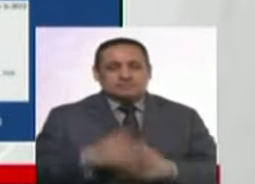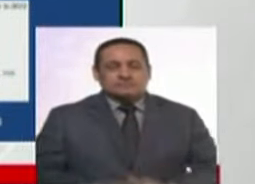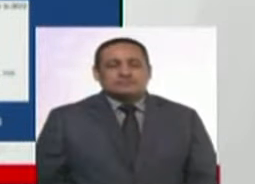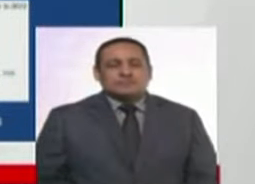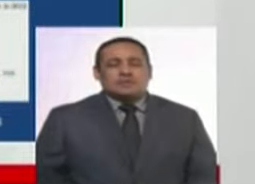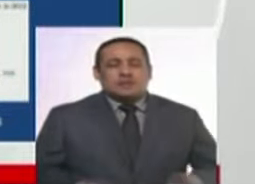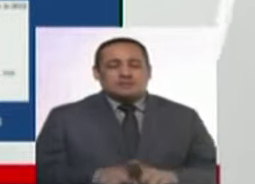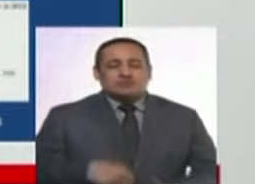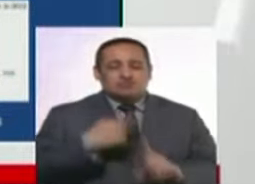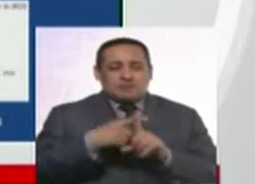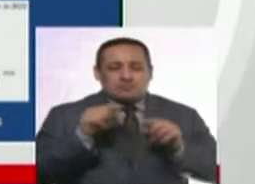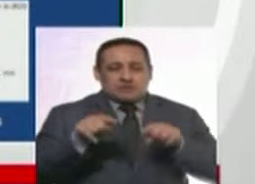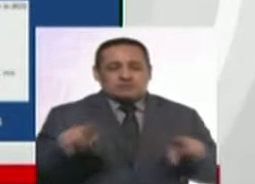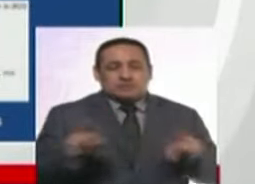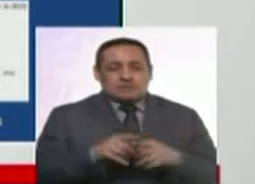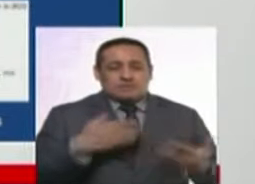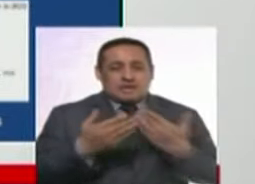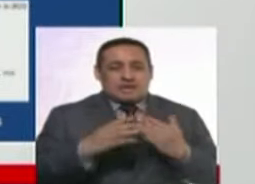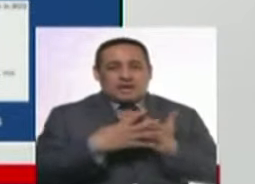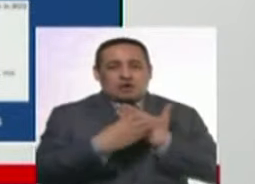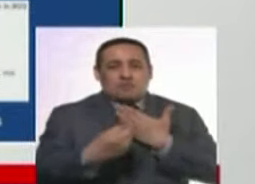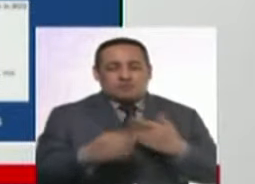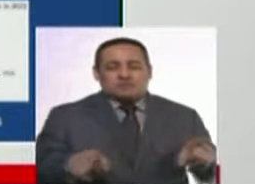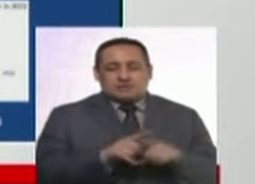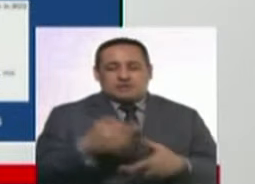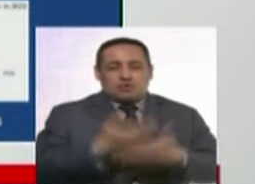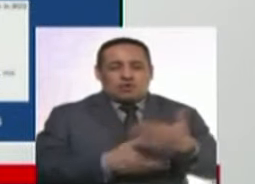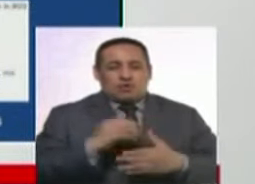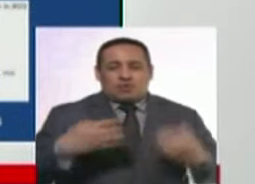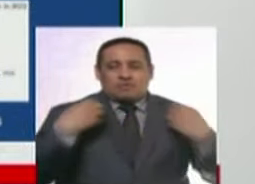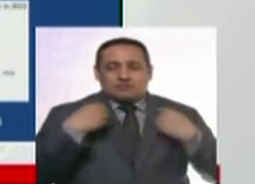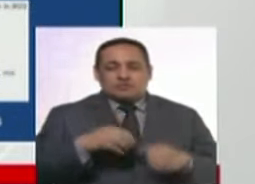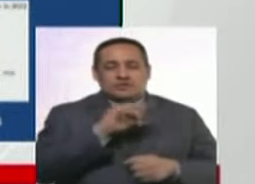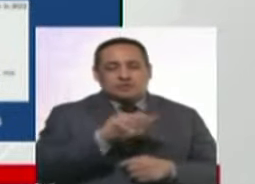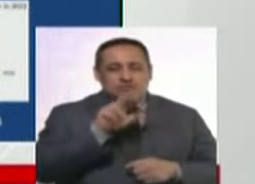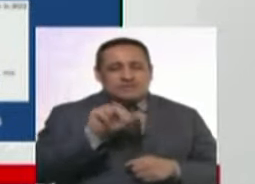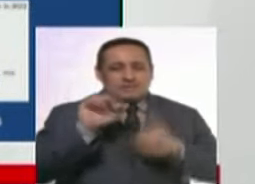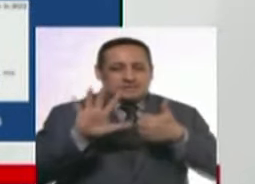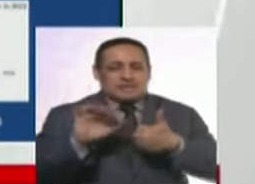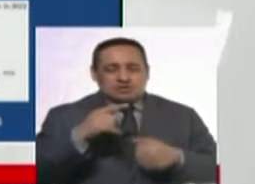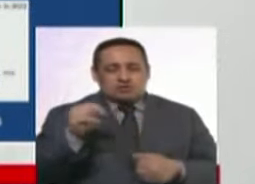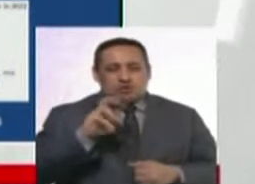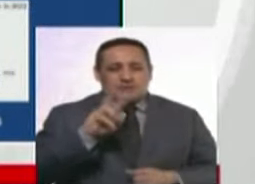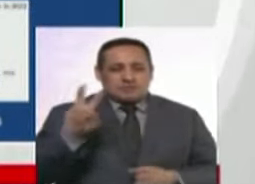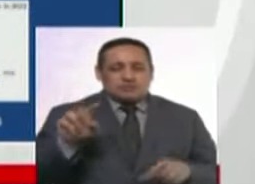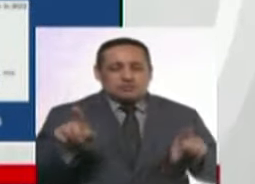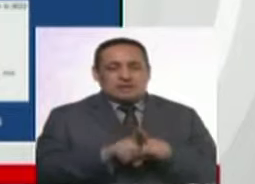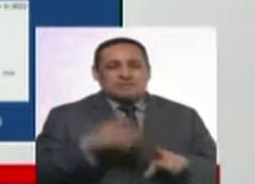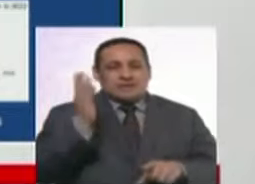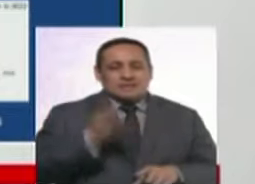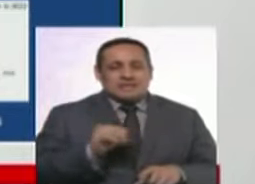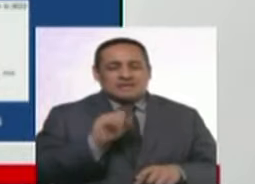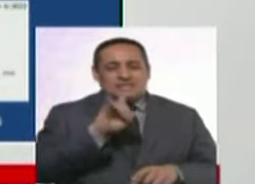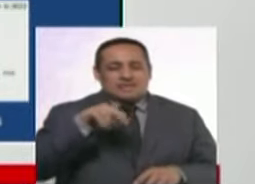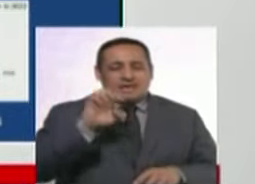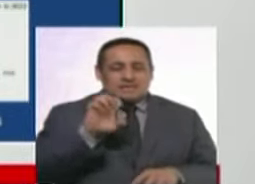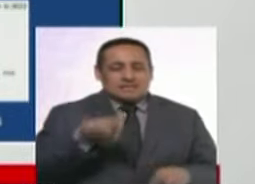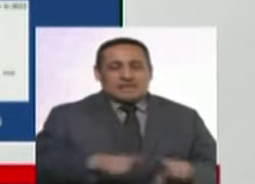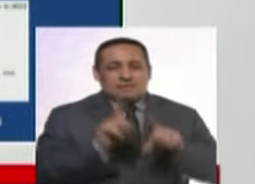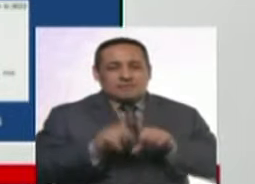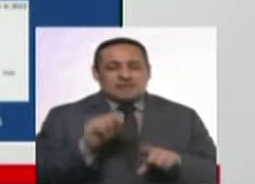sumado a ella de manera de ejemplo Mediante los oficios 536 2022 Slash tiene